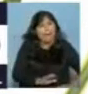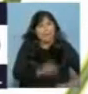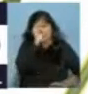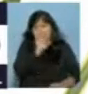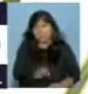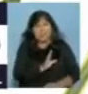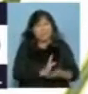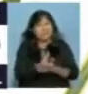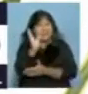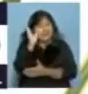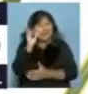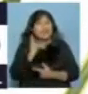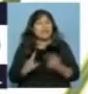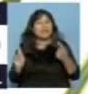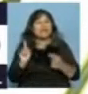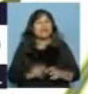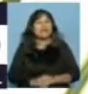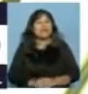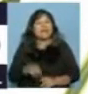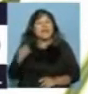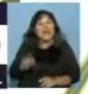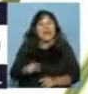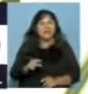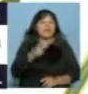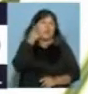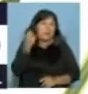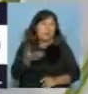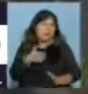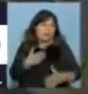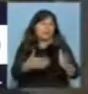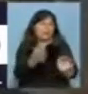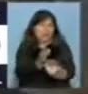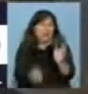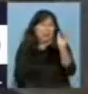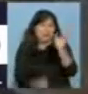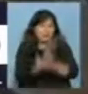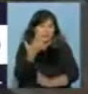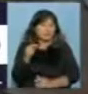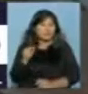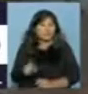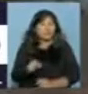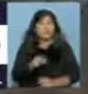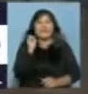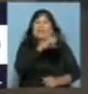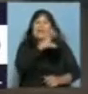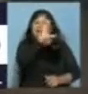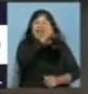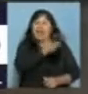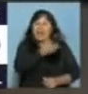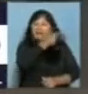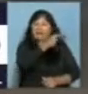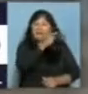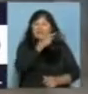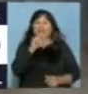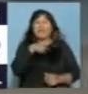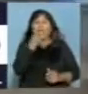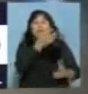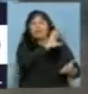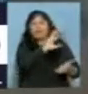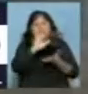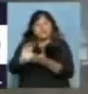este nivel de ejecución. Un programa que es más que la construcción de escuelas, que desde ya